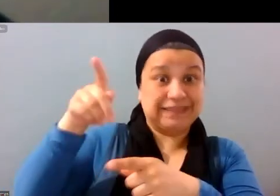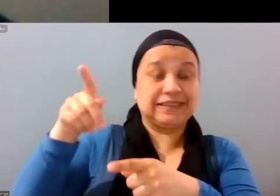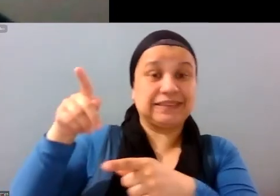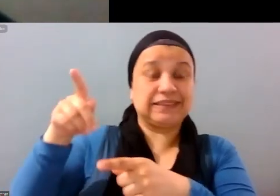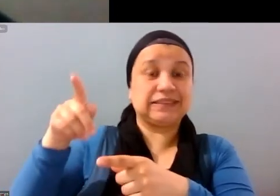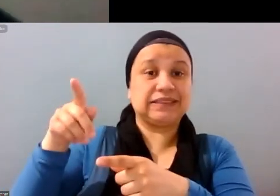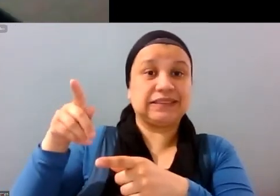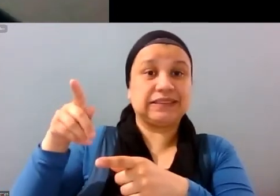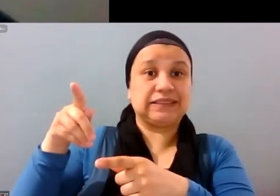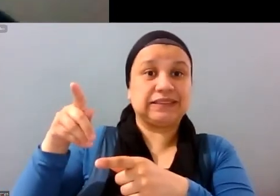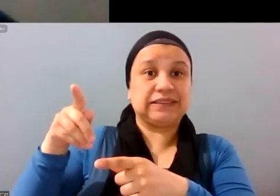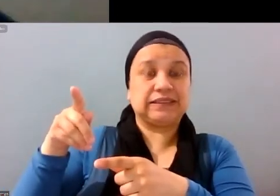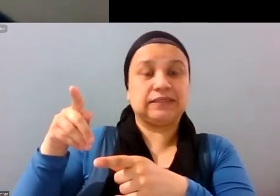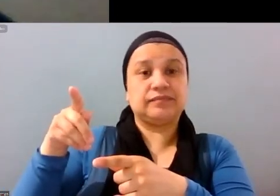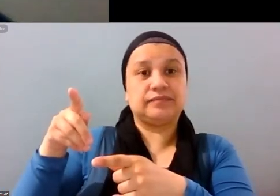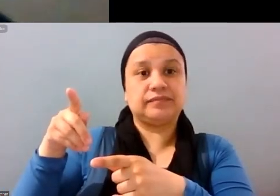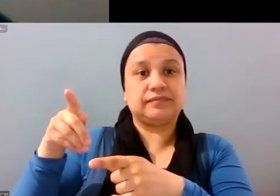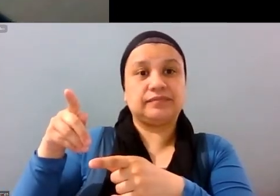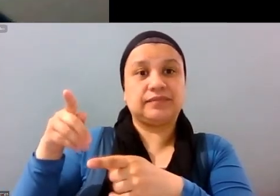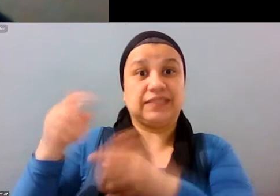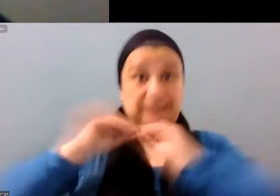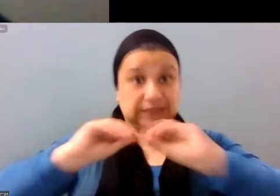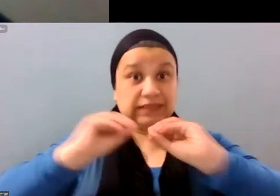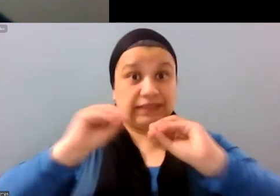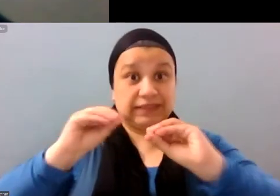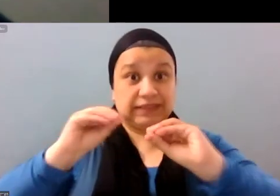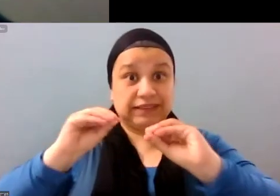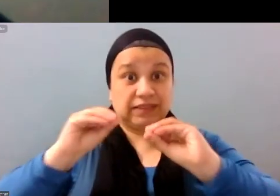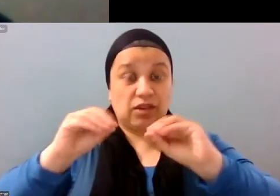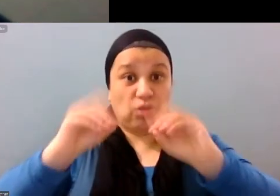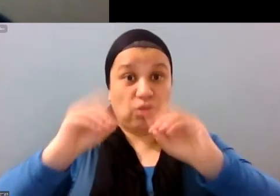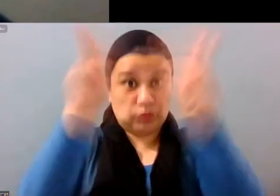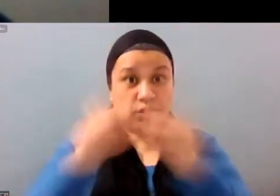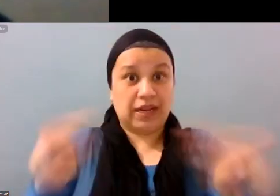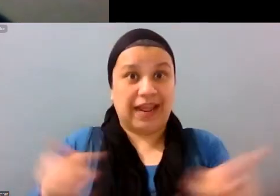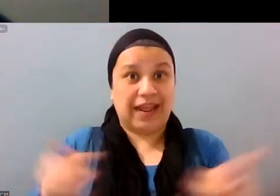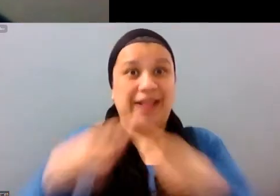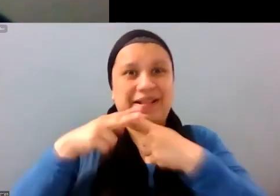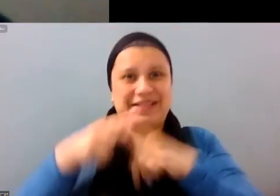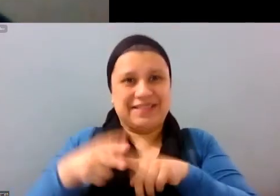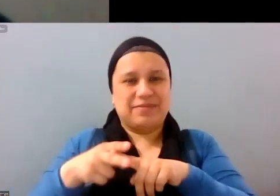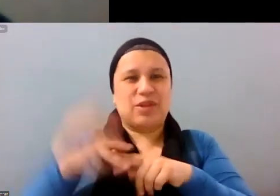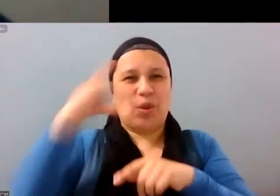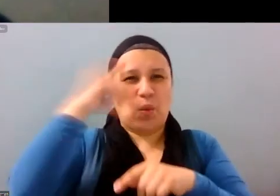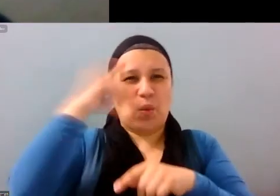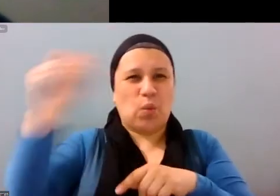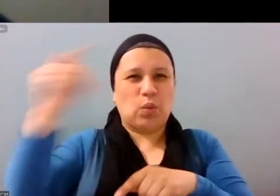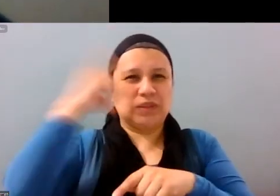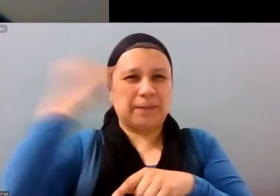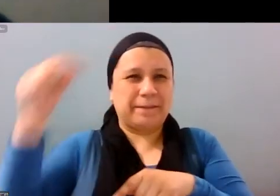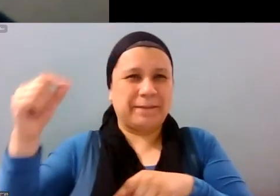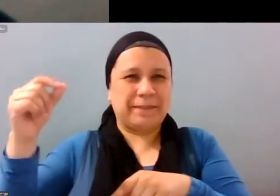darlo por virtualidad ¿verdad? porque en un inicio se inició por medio de whatsapp se seguía mucho